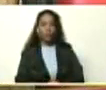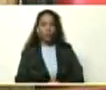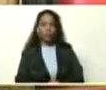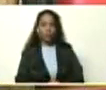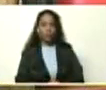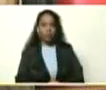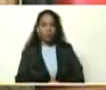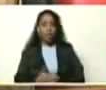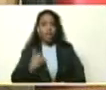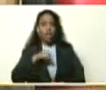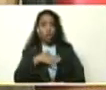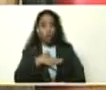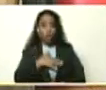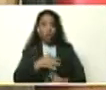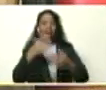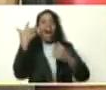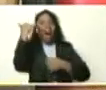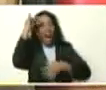Y estamos seguros